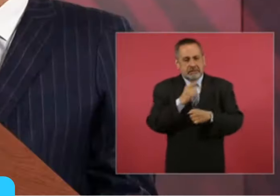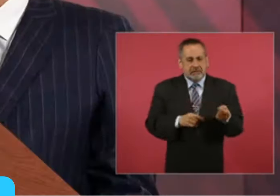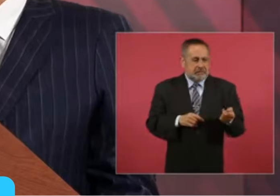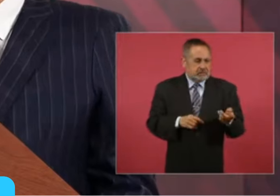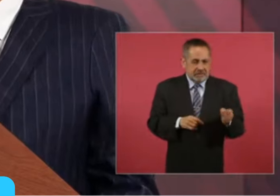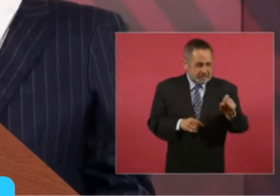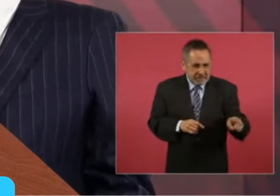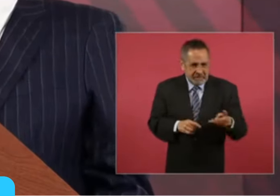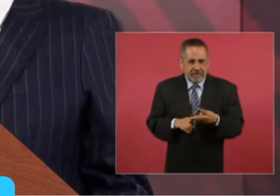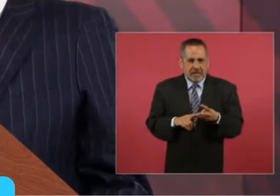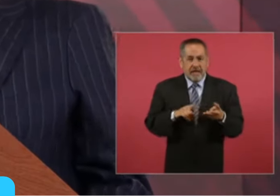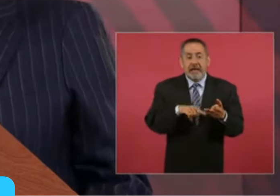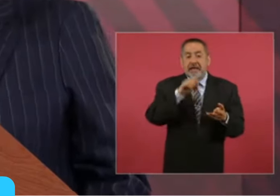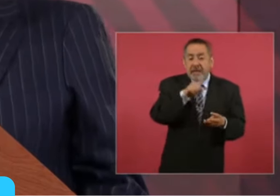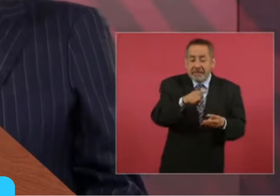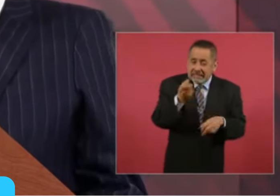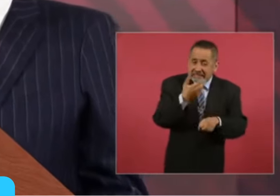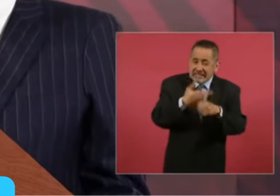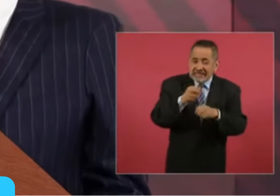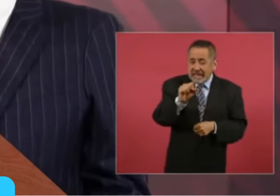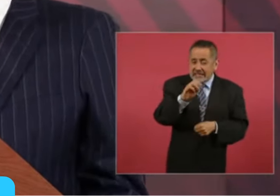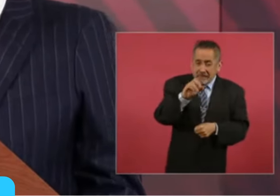directivos de la Secretaría de Marina,